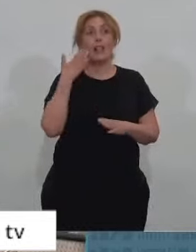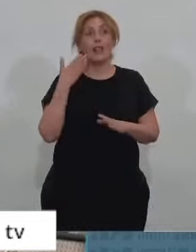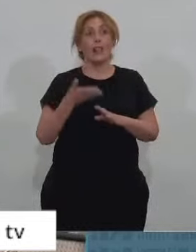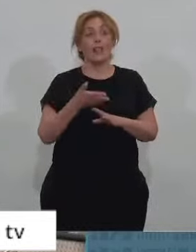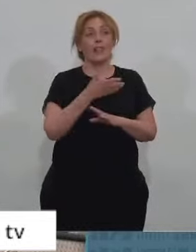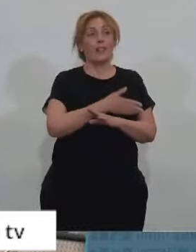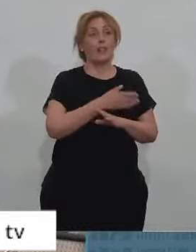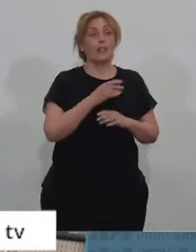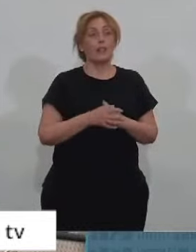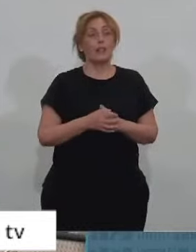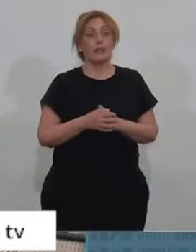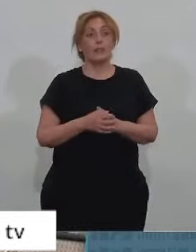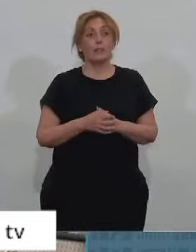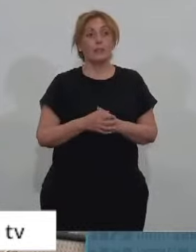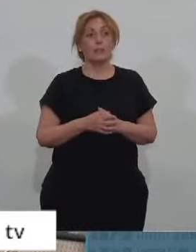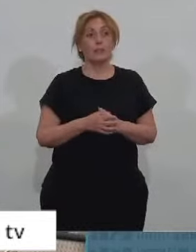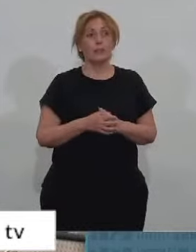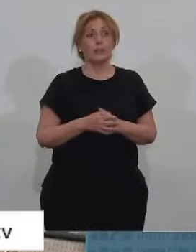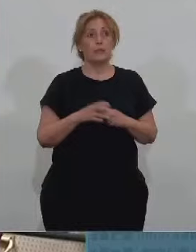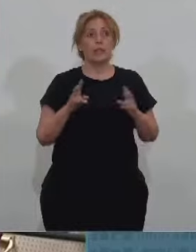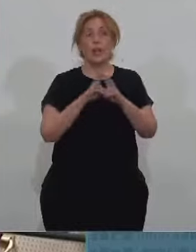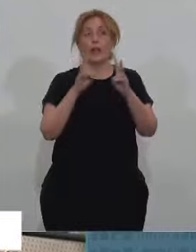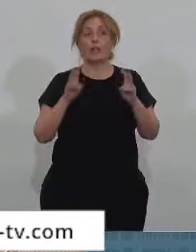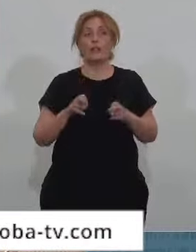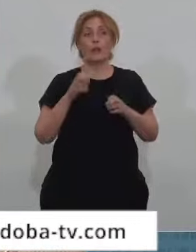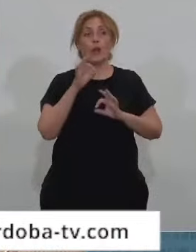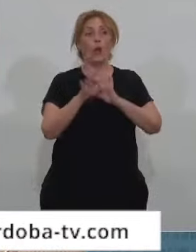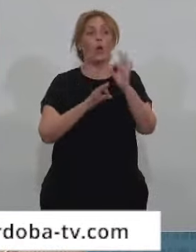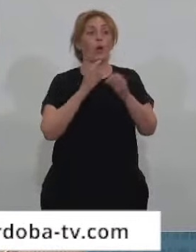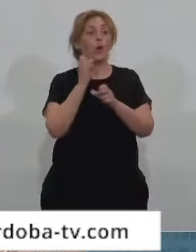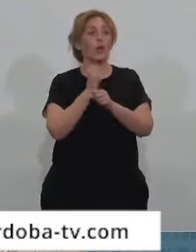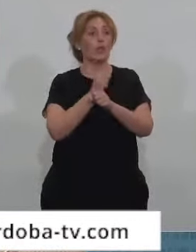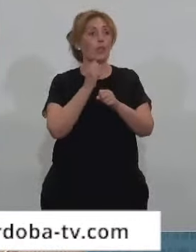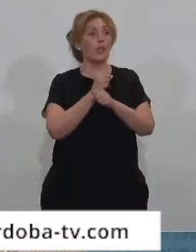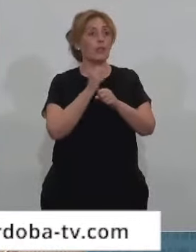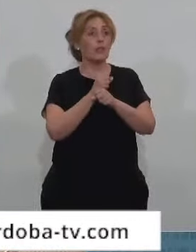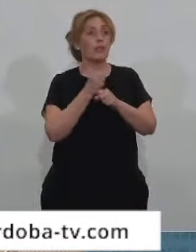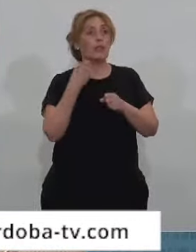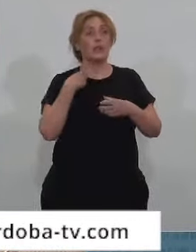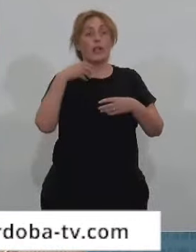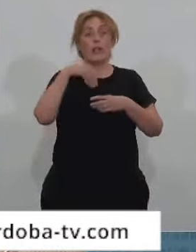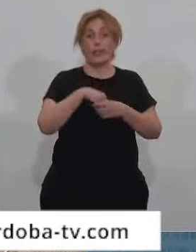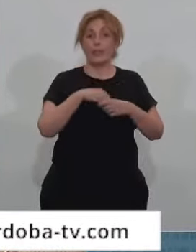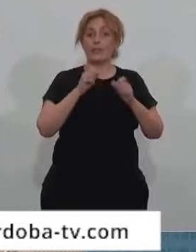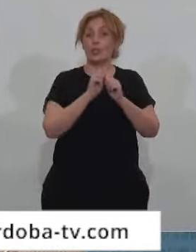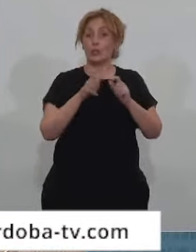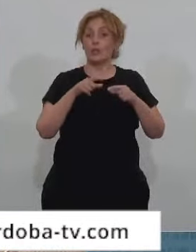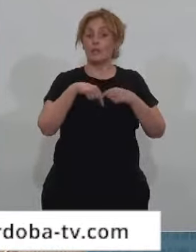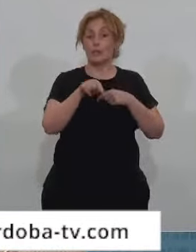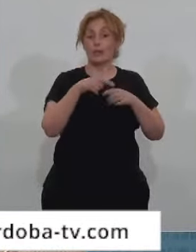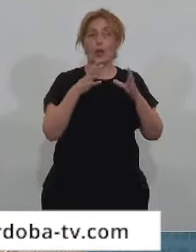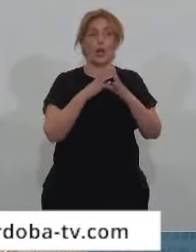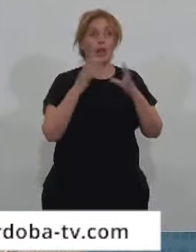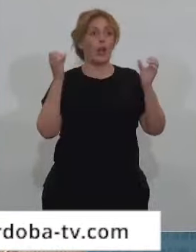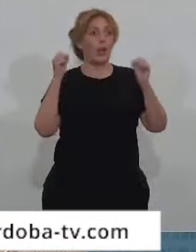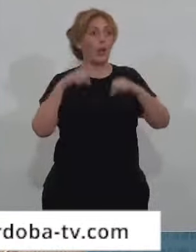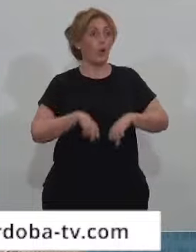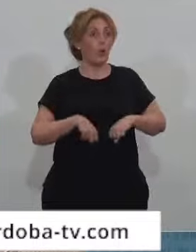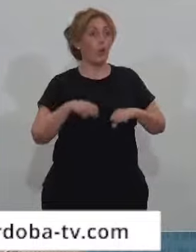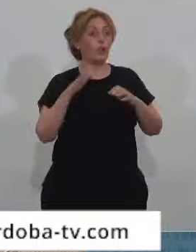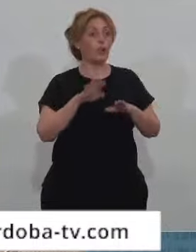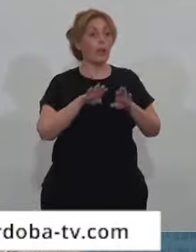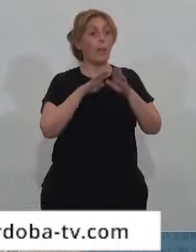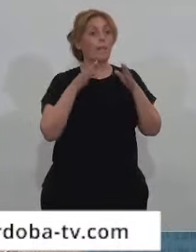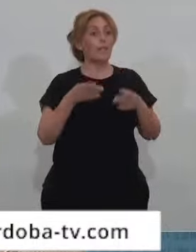la organización del teletrabajo, siendo el teletrabajo precisamente un acuerdo que se ha adoptado en mesa de negociación, cualquier negociación que hubiera que